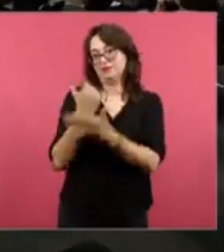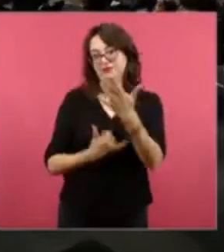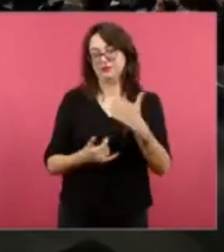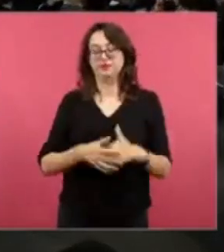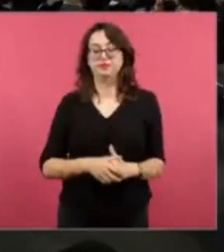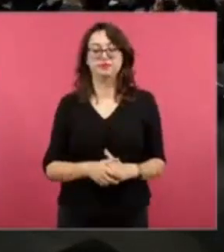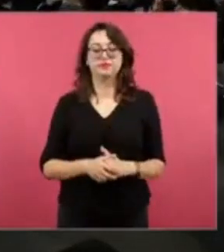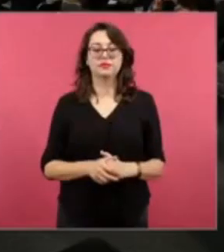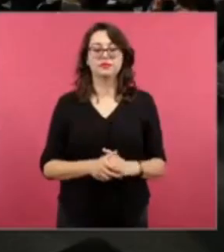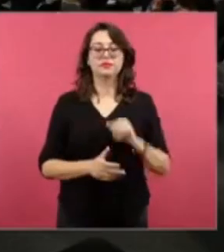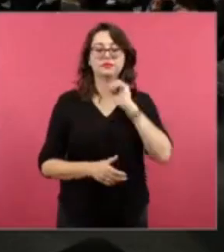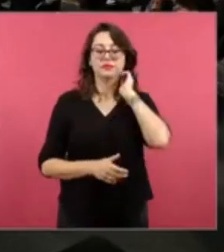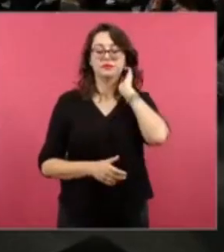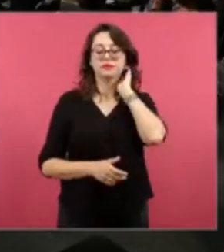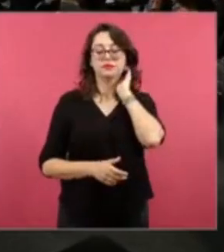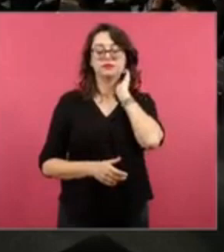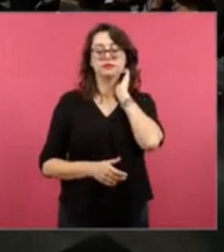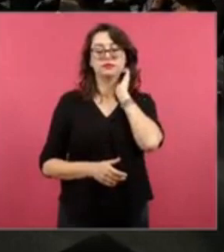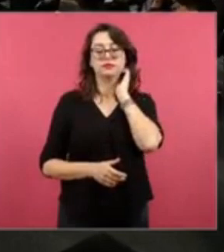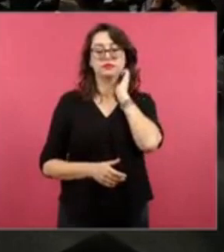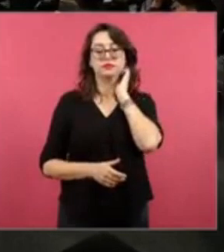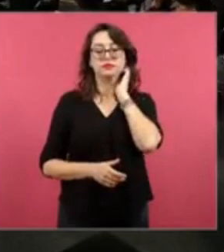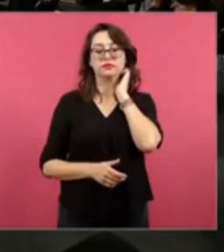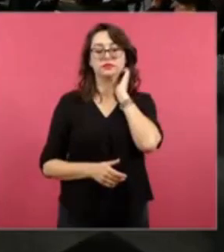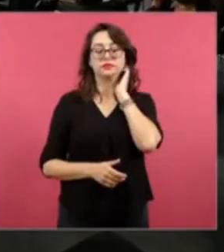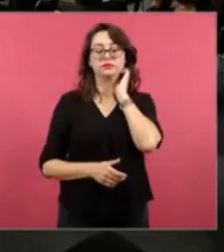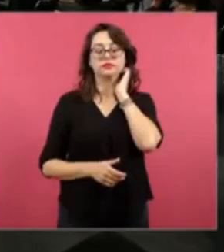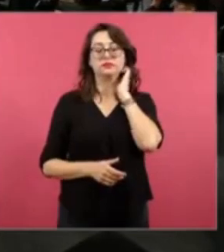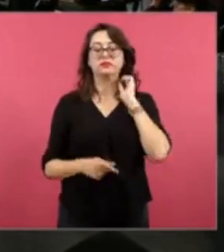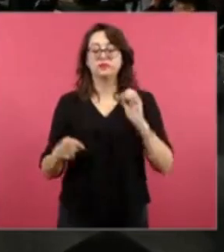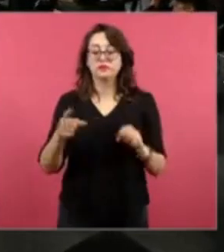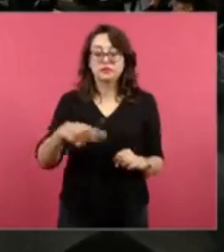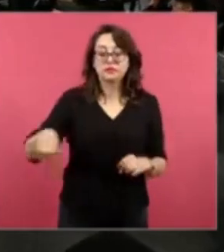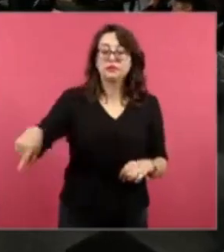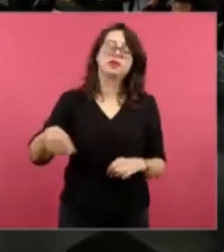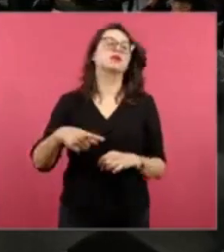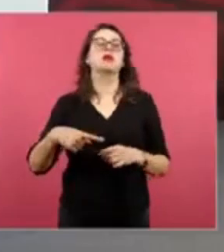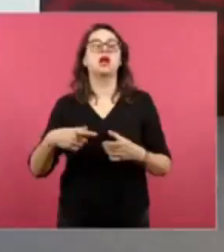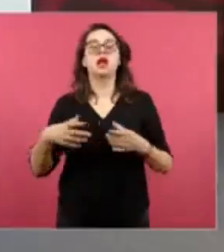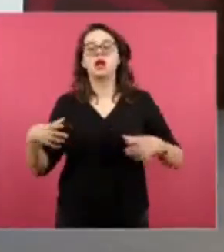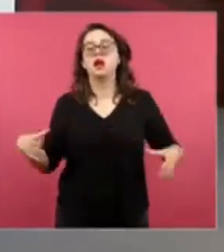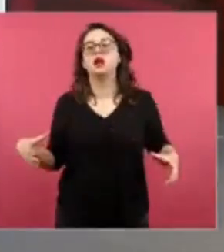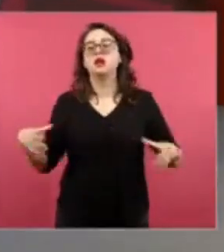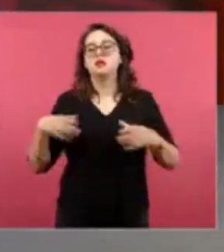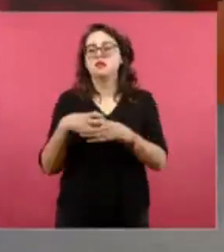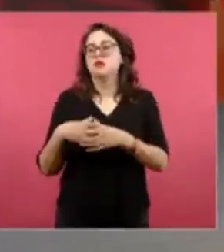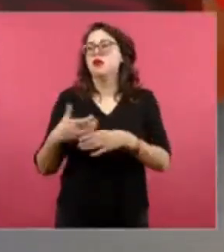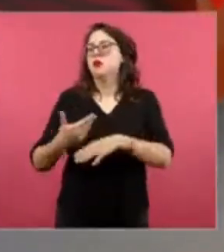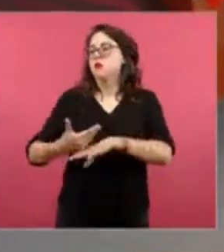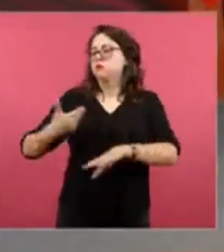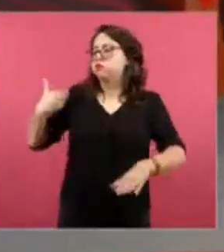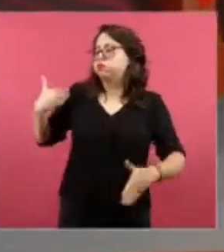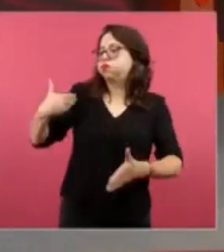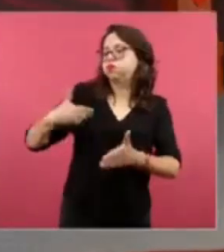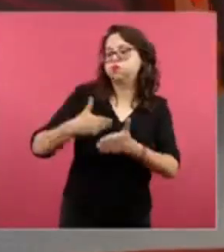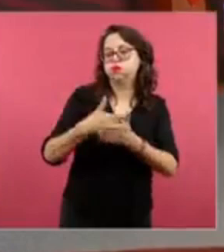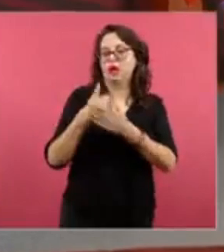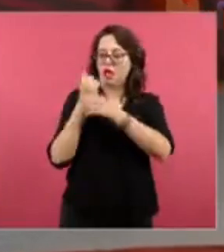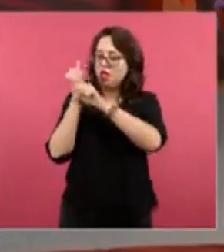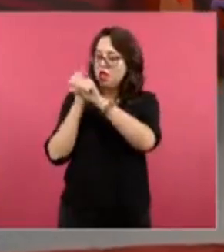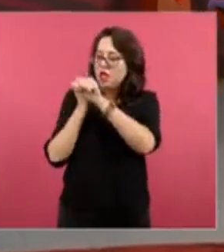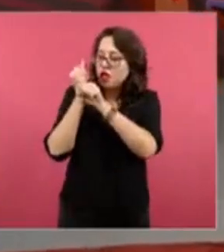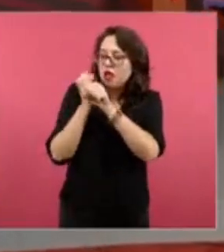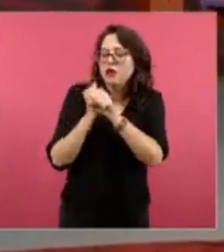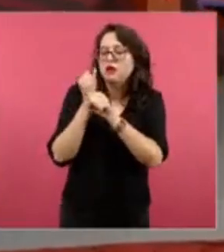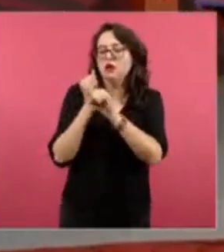Consideramos, se comprueban y reafirman los saberes logrados de la comunidad. El niño buscó, investigó, analizó, así como en las computadoras,